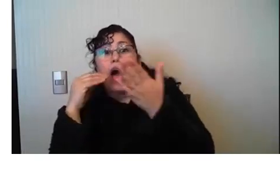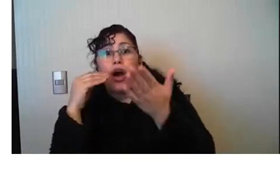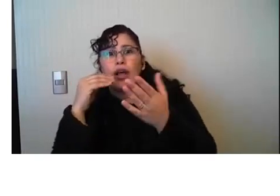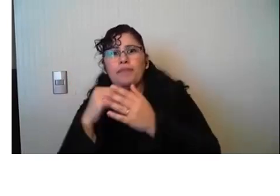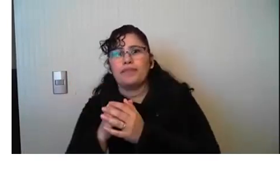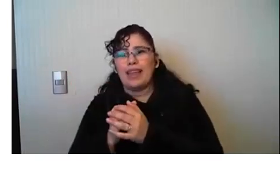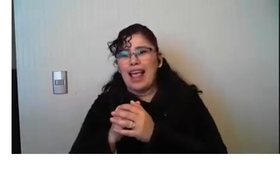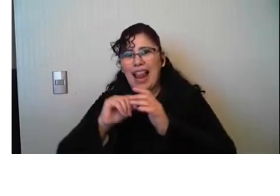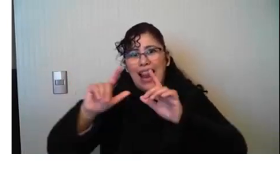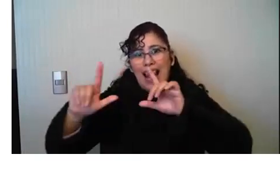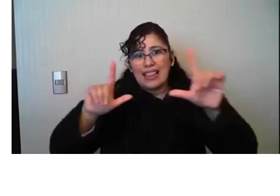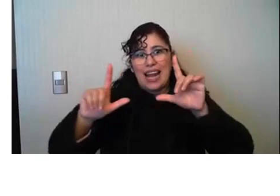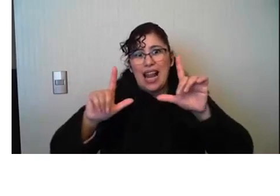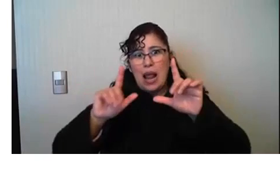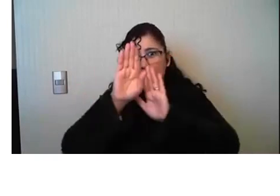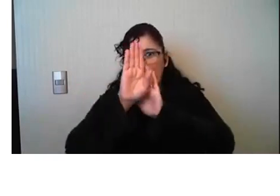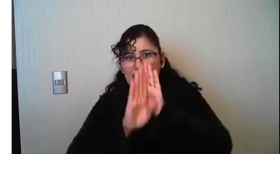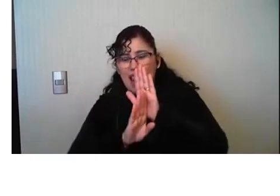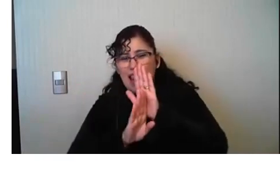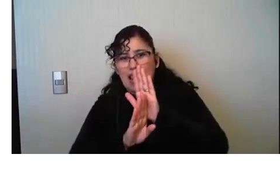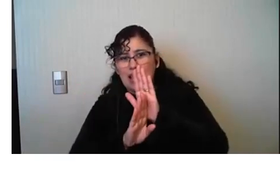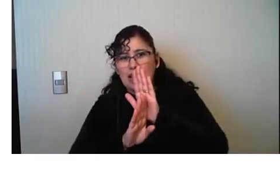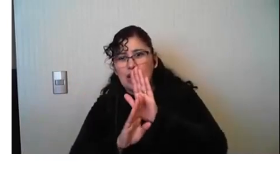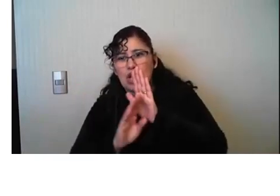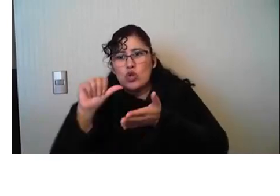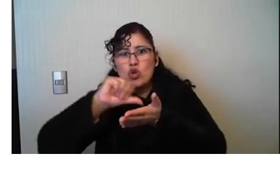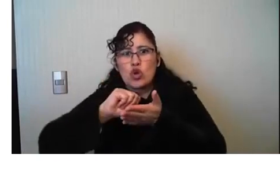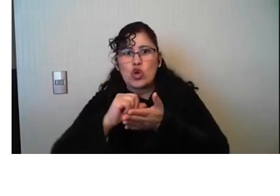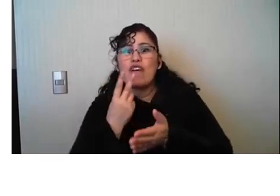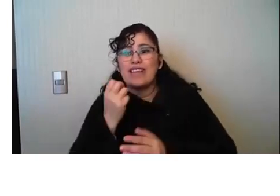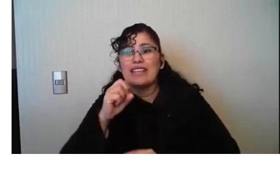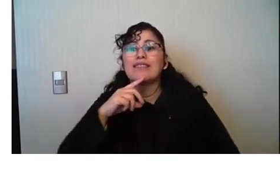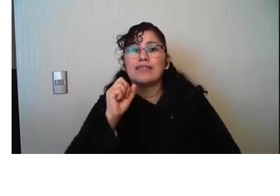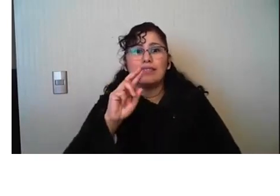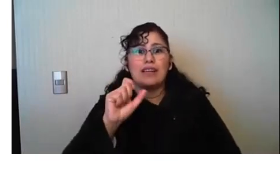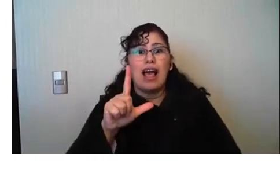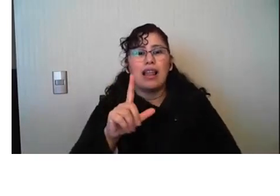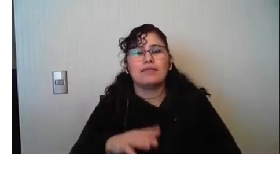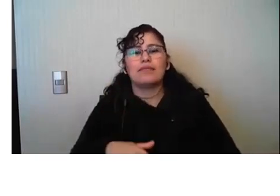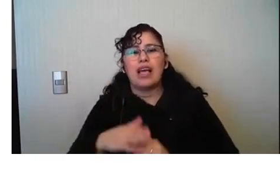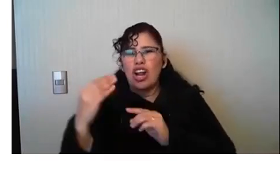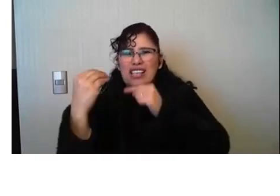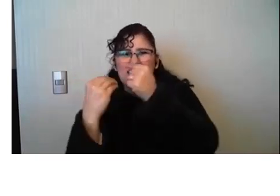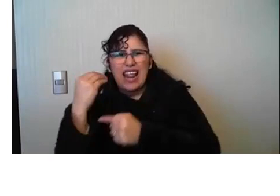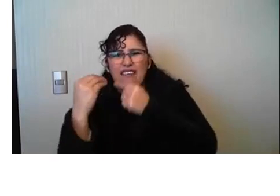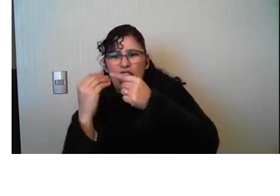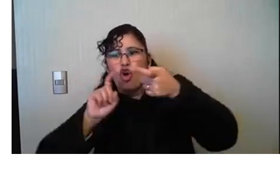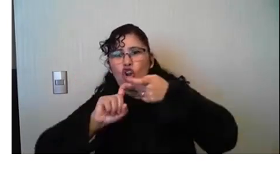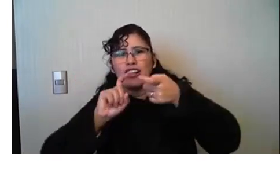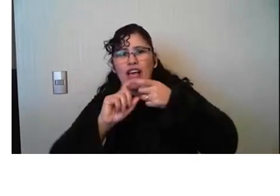medial, y estos son los núcleos ventrales, el cerebelo está conectándose con el núcleo